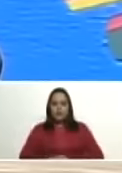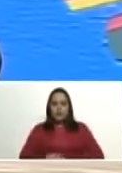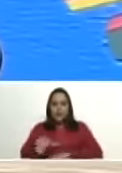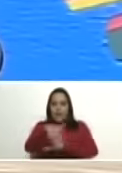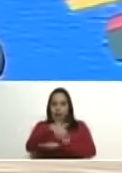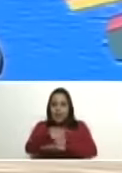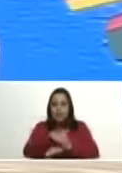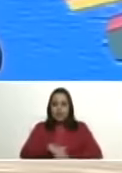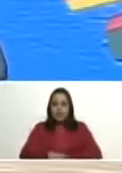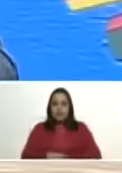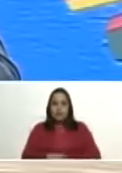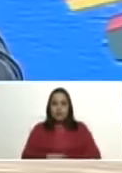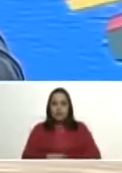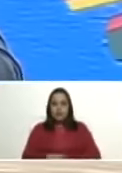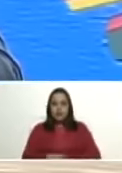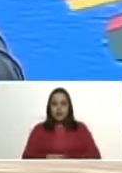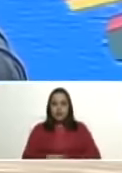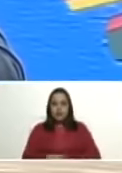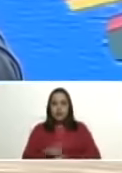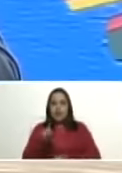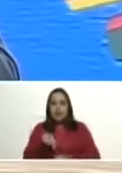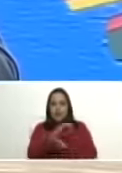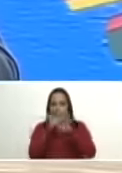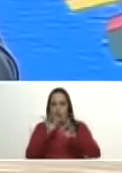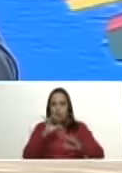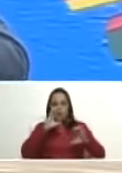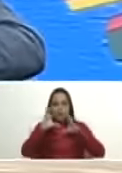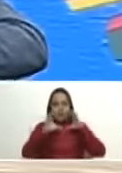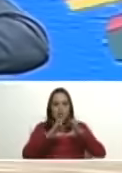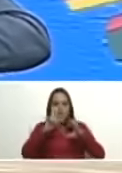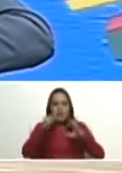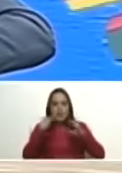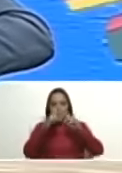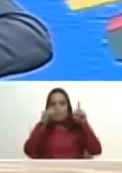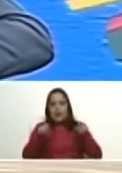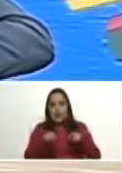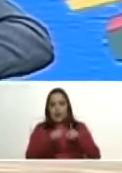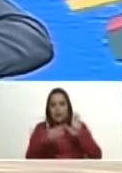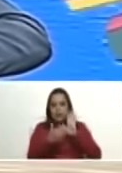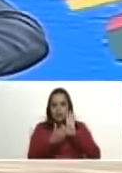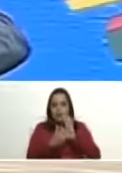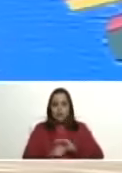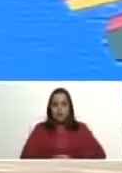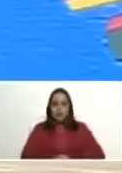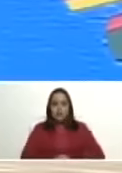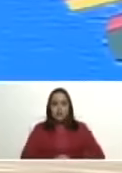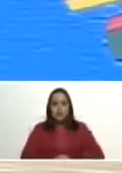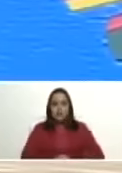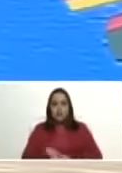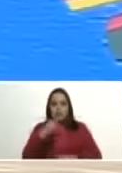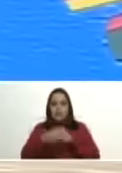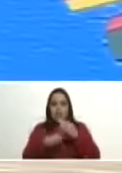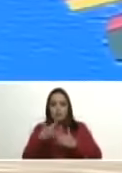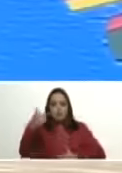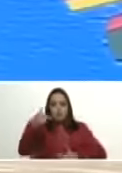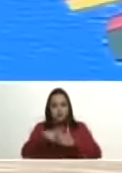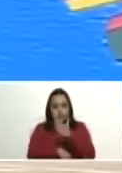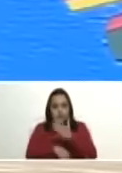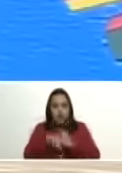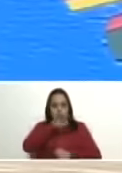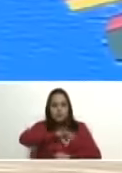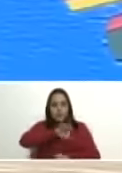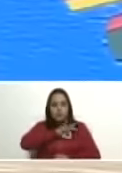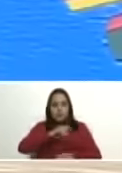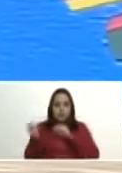calles, medios y paredes, que se profundice en la conversación profunda de la sociedad venezolana.